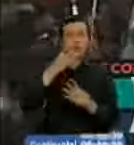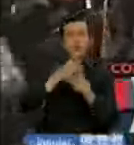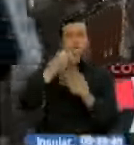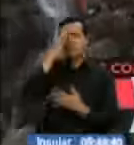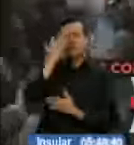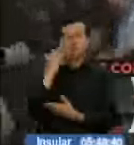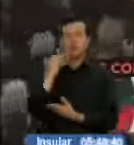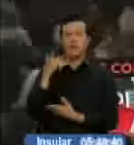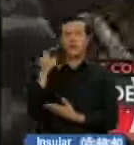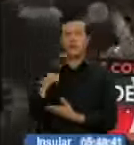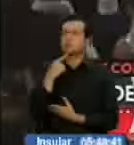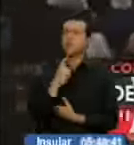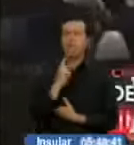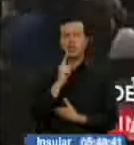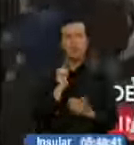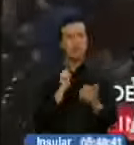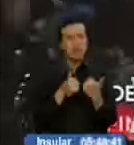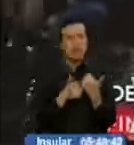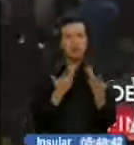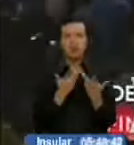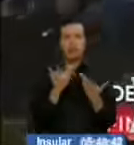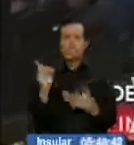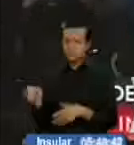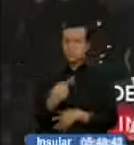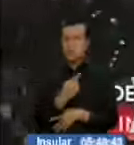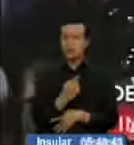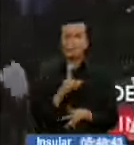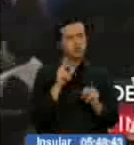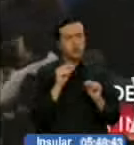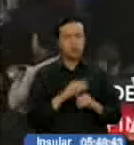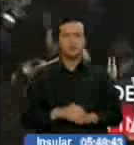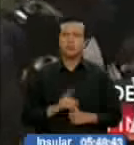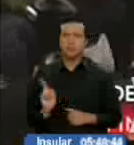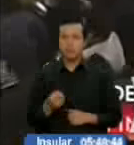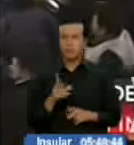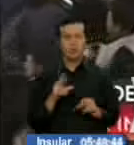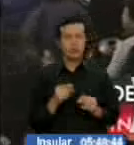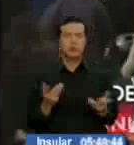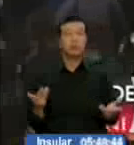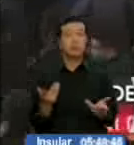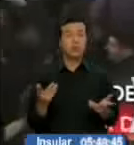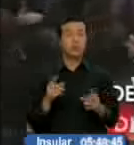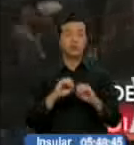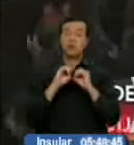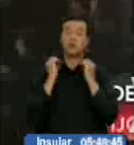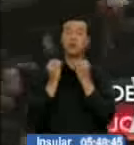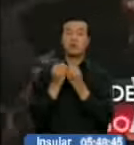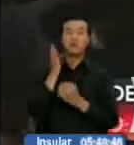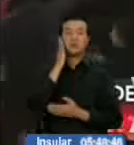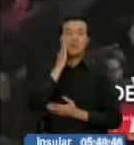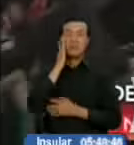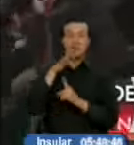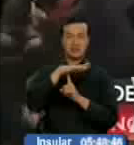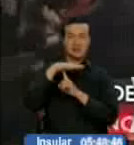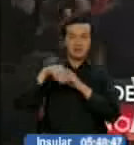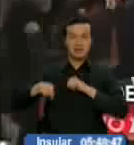supuesta rebeldía de Bonafini, quien se habría negado a comparecer 2 veces consecutivas. Militantes de la organización Madres de la Plaza de Mayo aseguraron